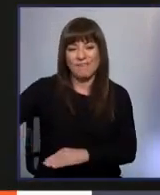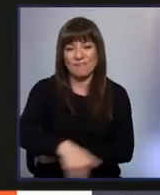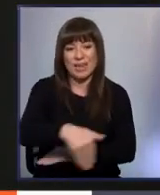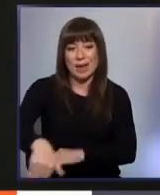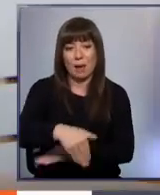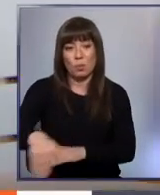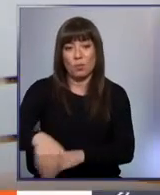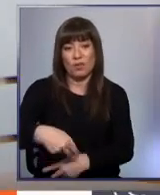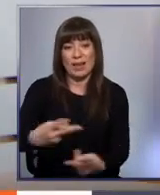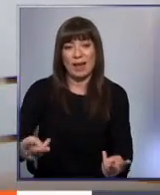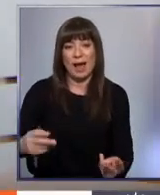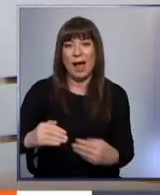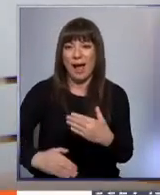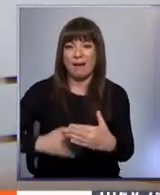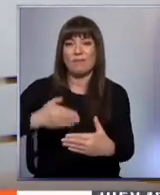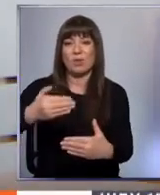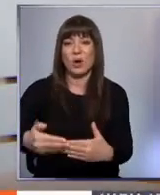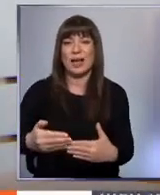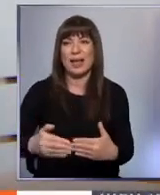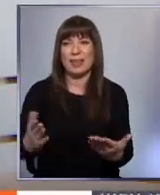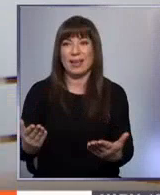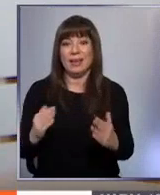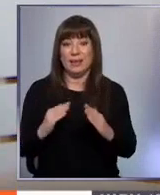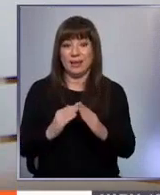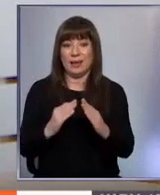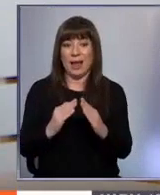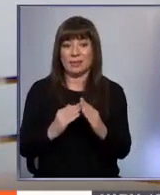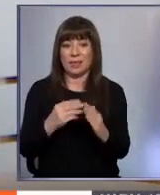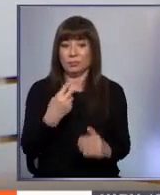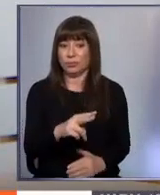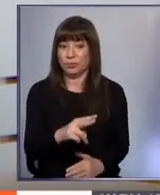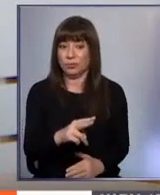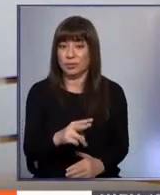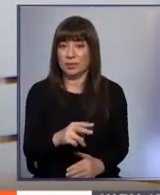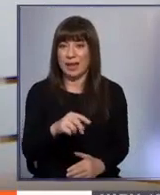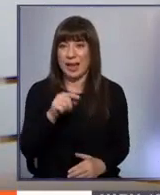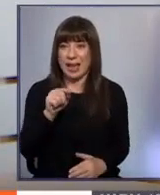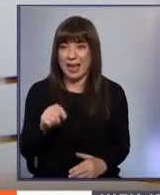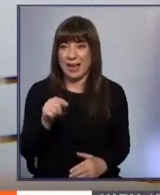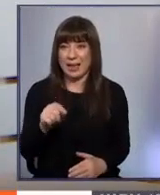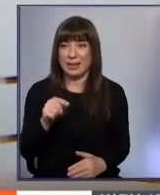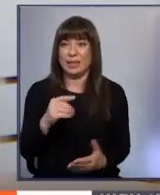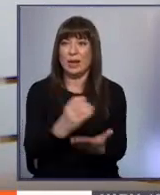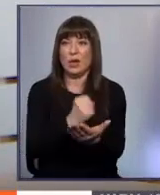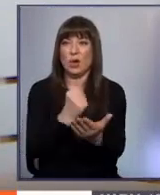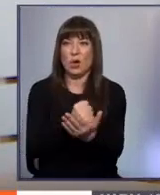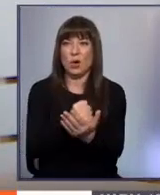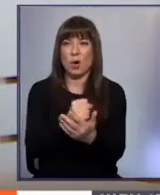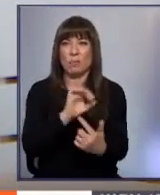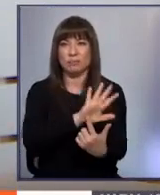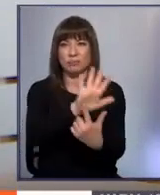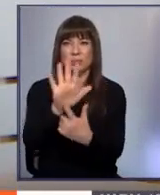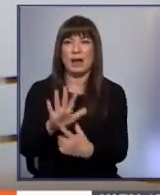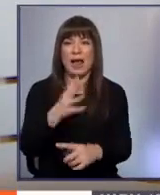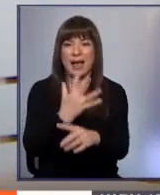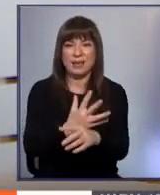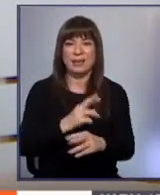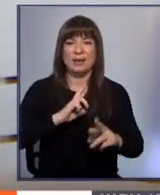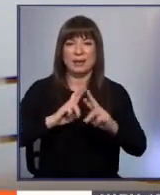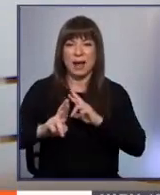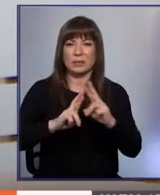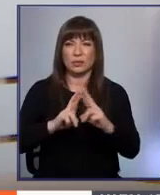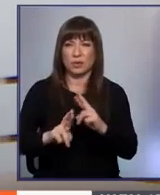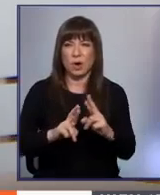las afueras del inmueble del Blanco. Y ahí se logró establecer que existía una relación filial